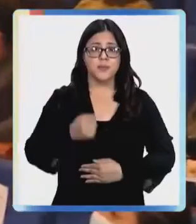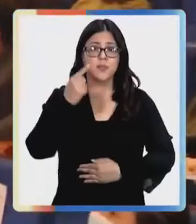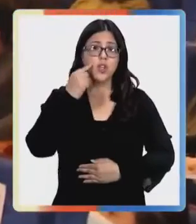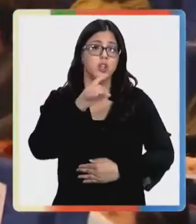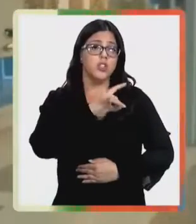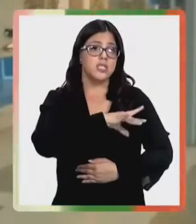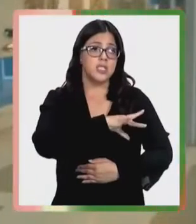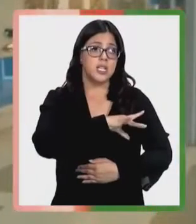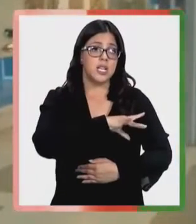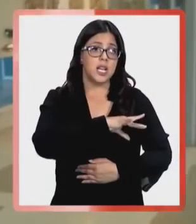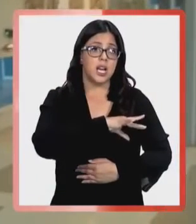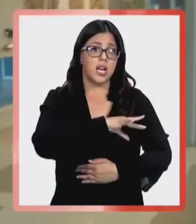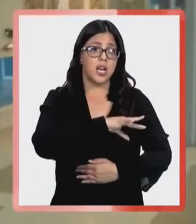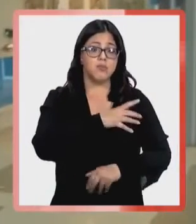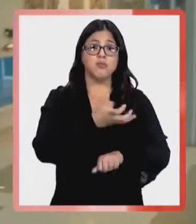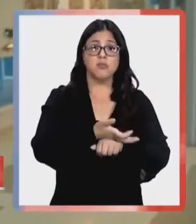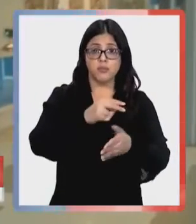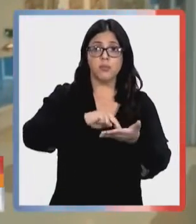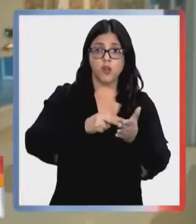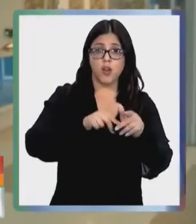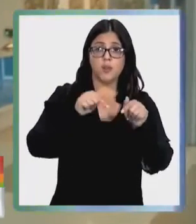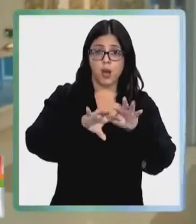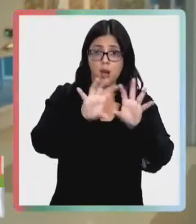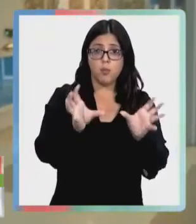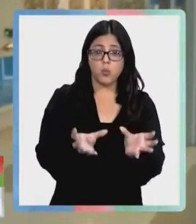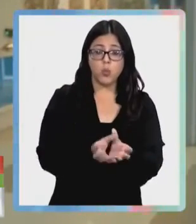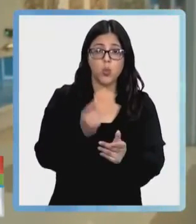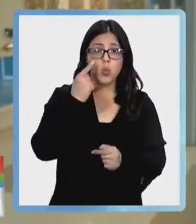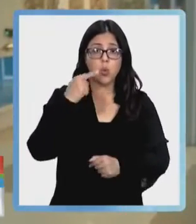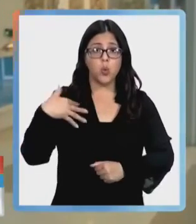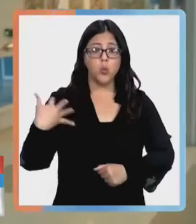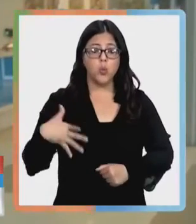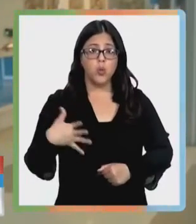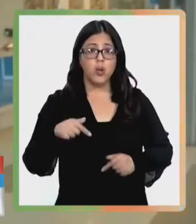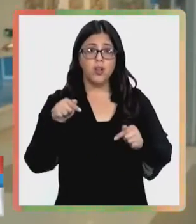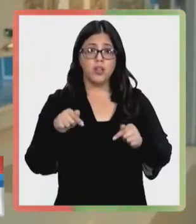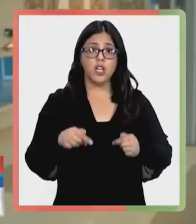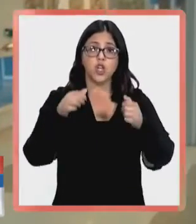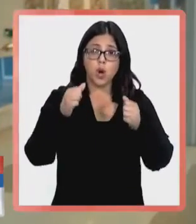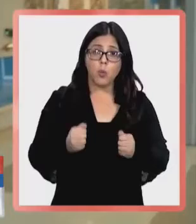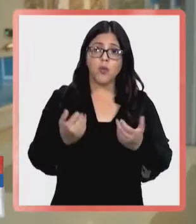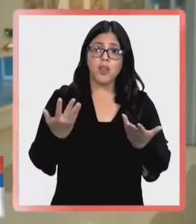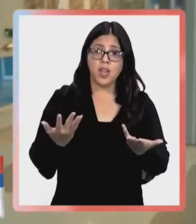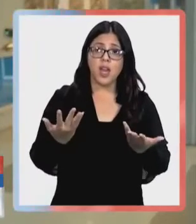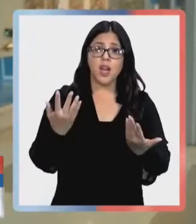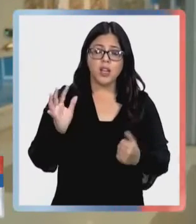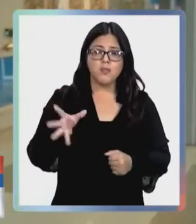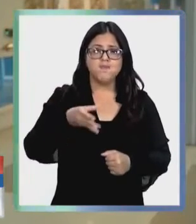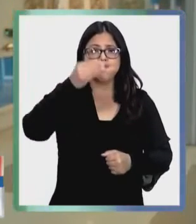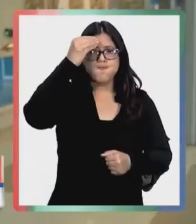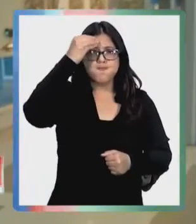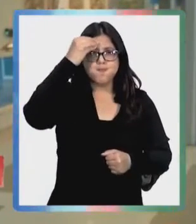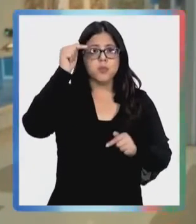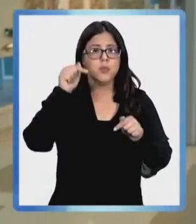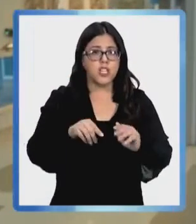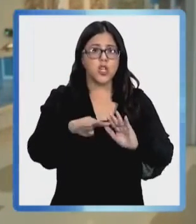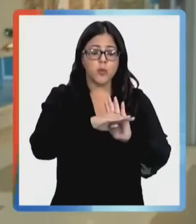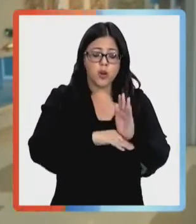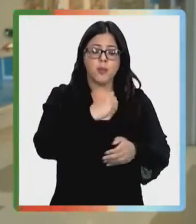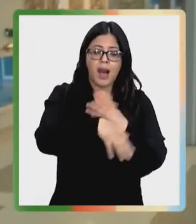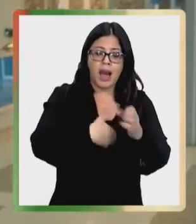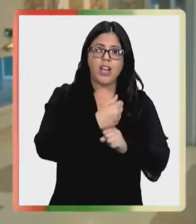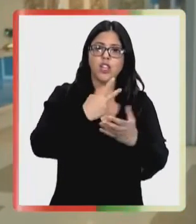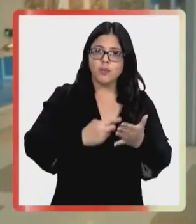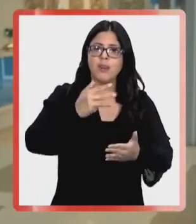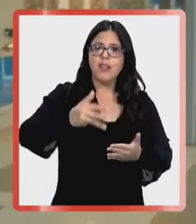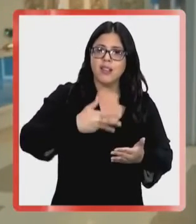asistencial. Chile no está exento de esta problemática mundial y lo importante con esto es poder reforzar conocimientos. Este es un programa del